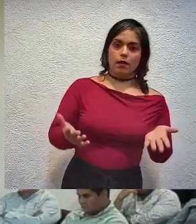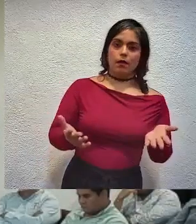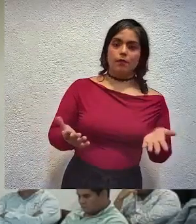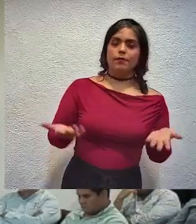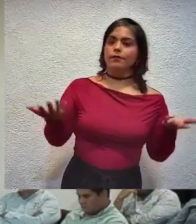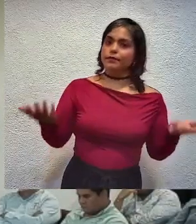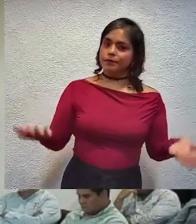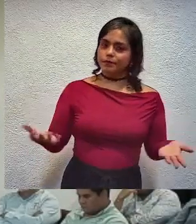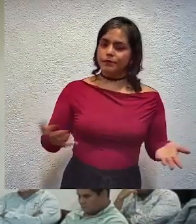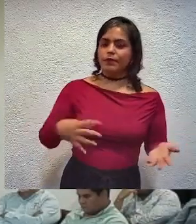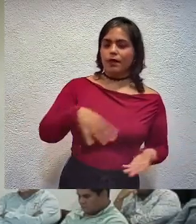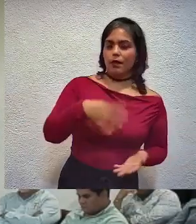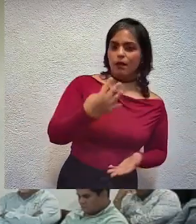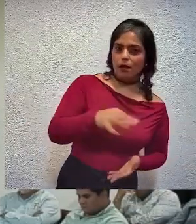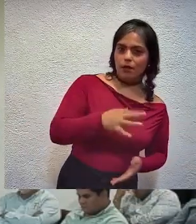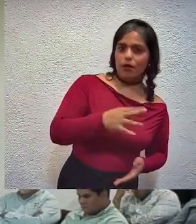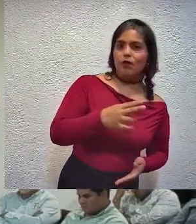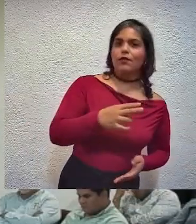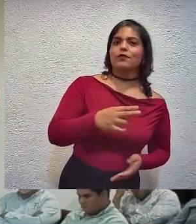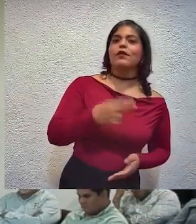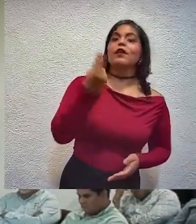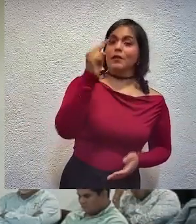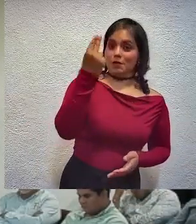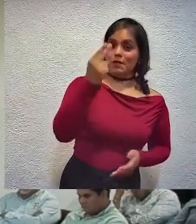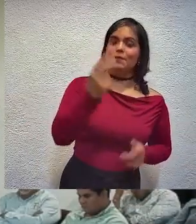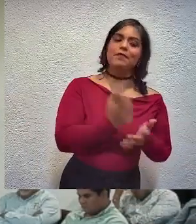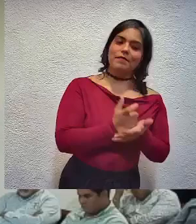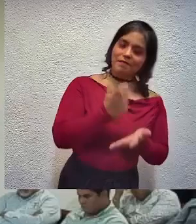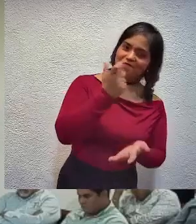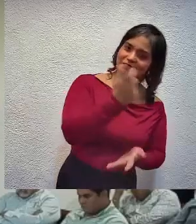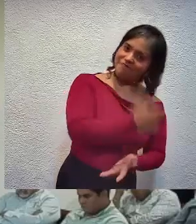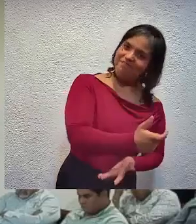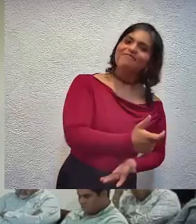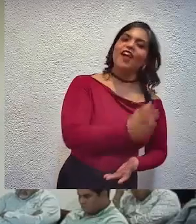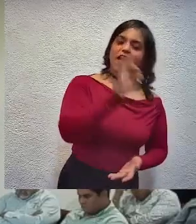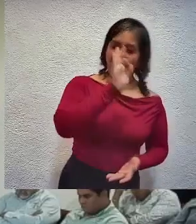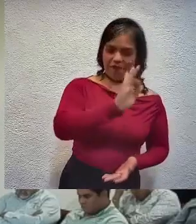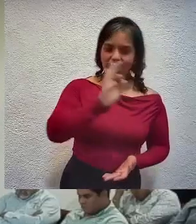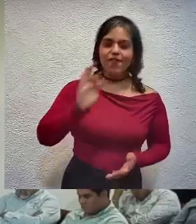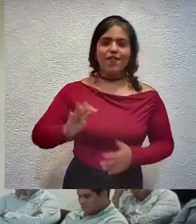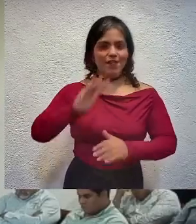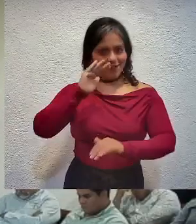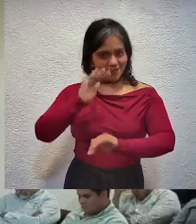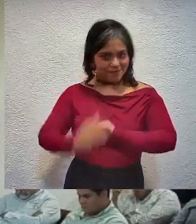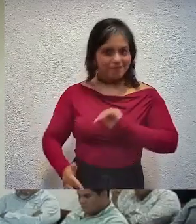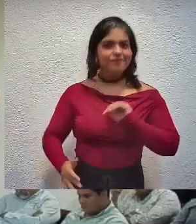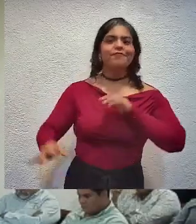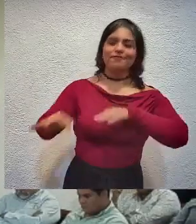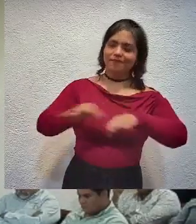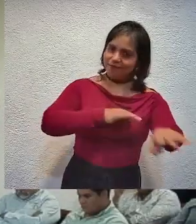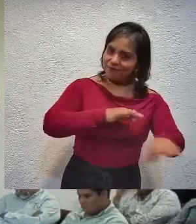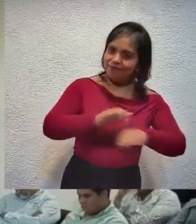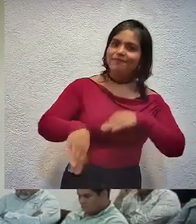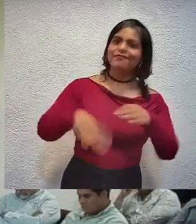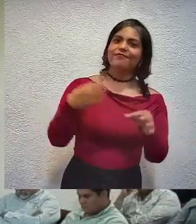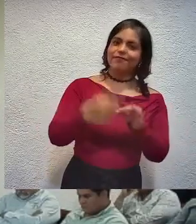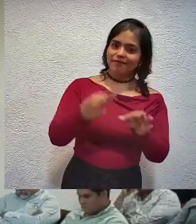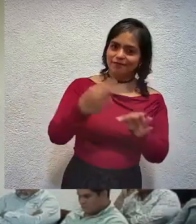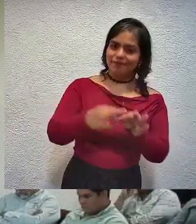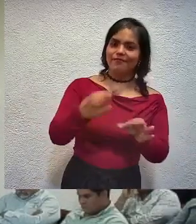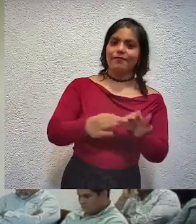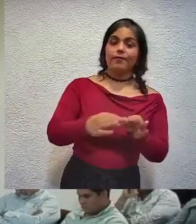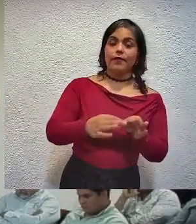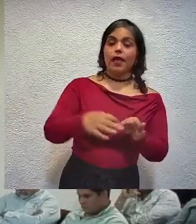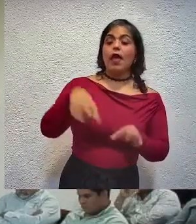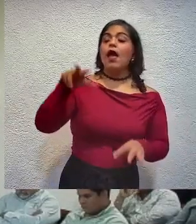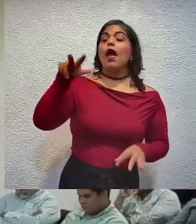El 14 de noviembre se les pagó el salario hasta la fecha de conclusión de la relación laboral. El personal suscribió el 18 de noviembre